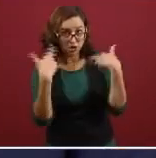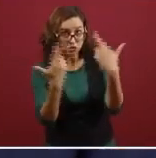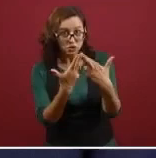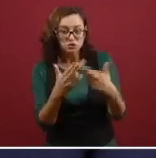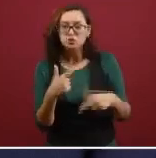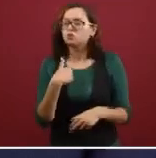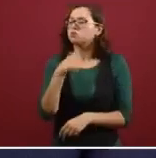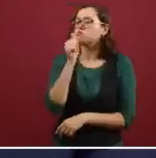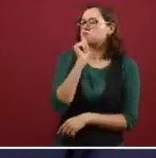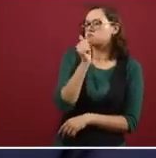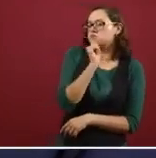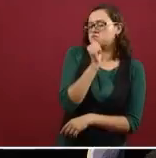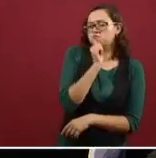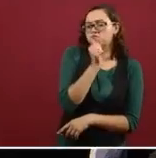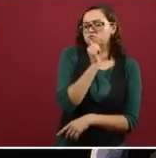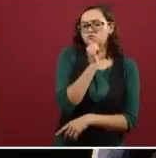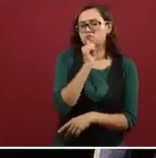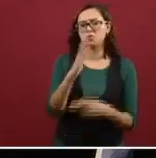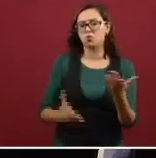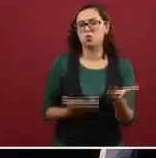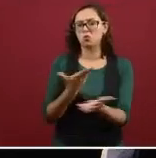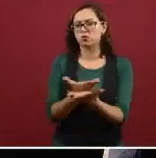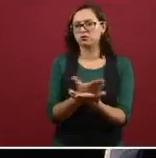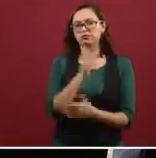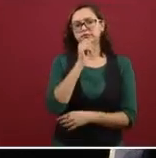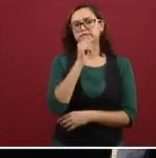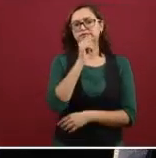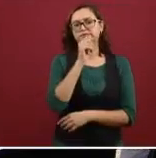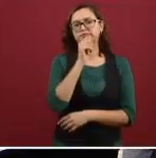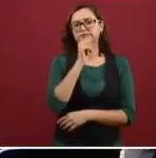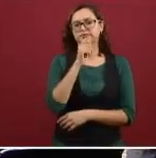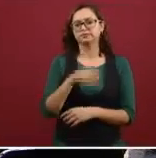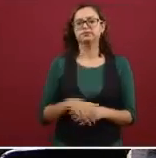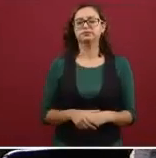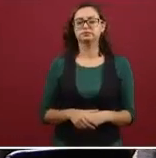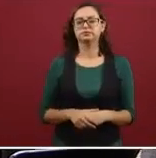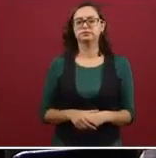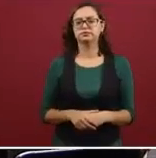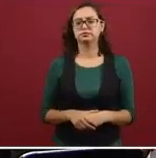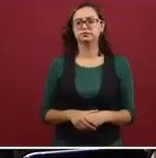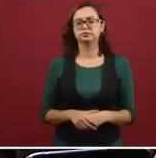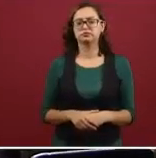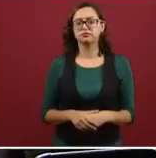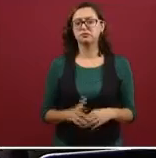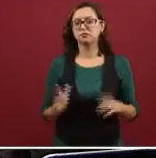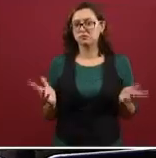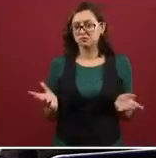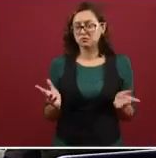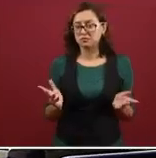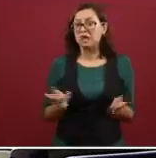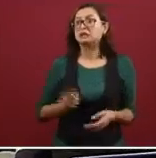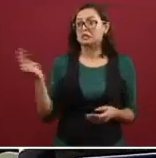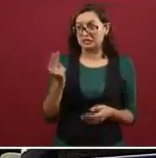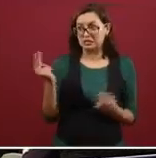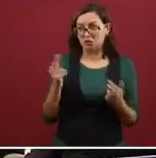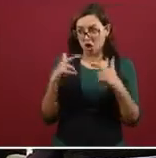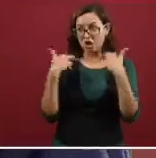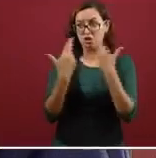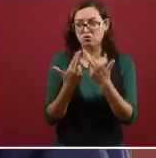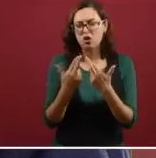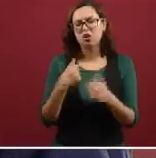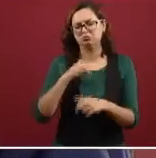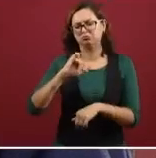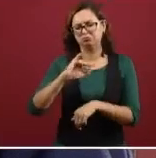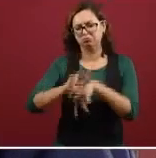reporte de propuestas. O sea, si hace falta, lo haría.